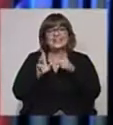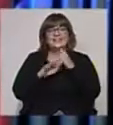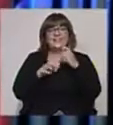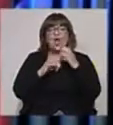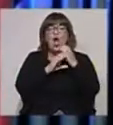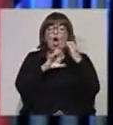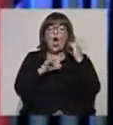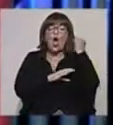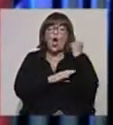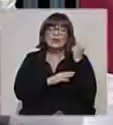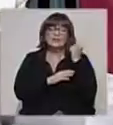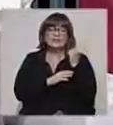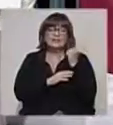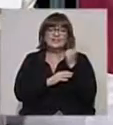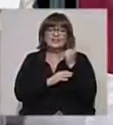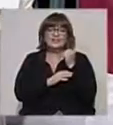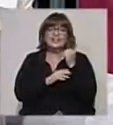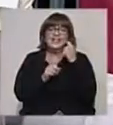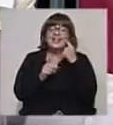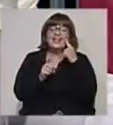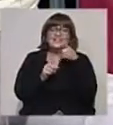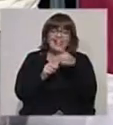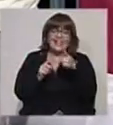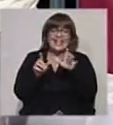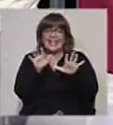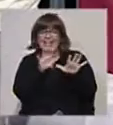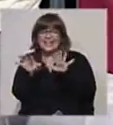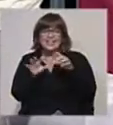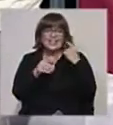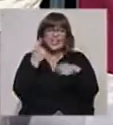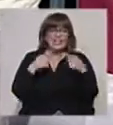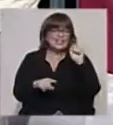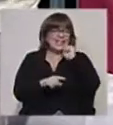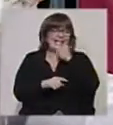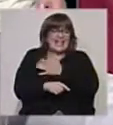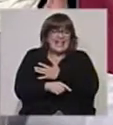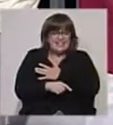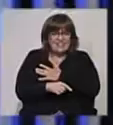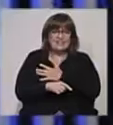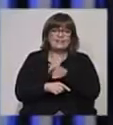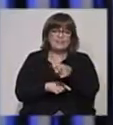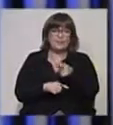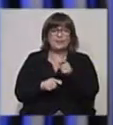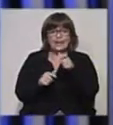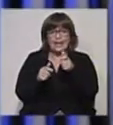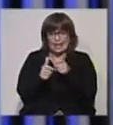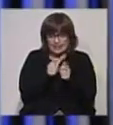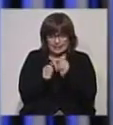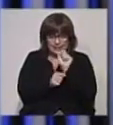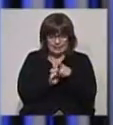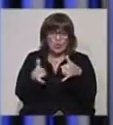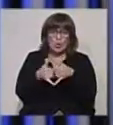y esquivarle el tiroteo, ¿no? Cosa que le encanta a Fernando Tete. Recuerden que nos pueden escribir ustedes al WhatsApp